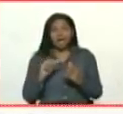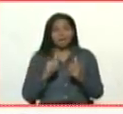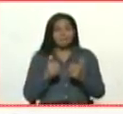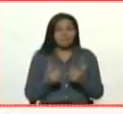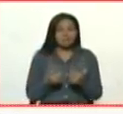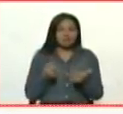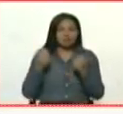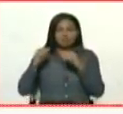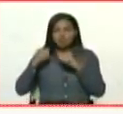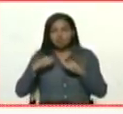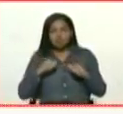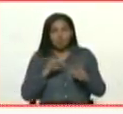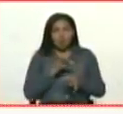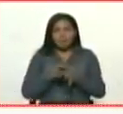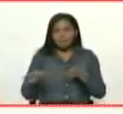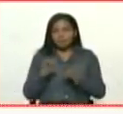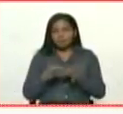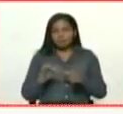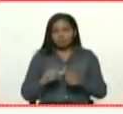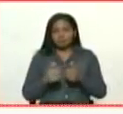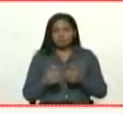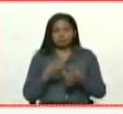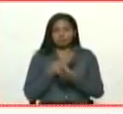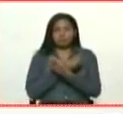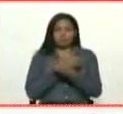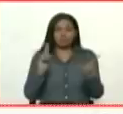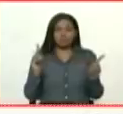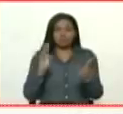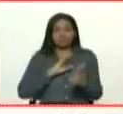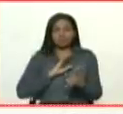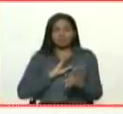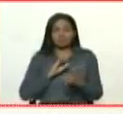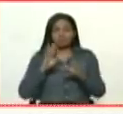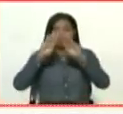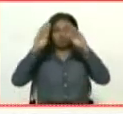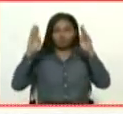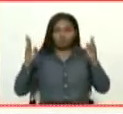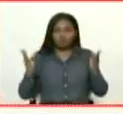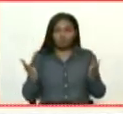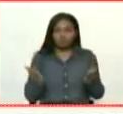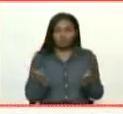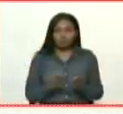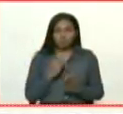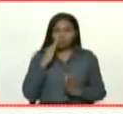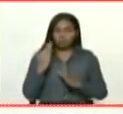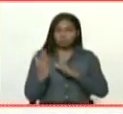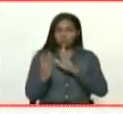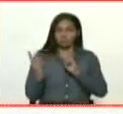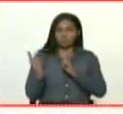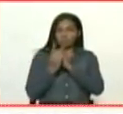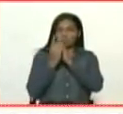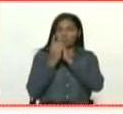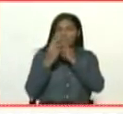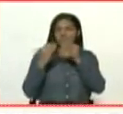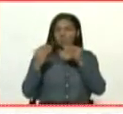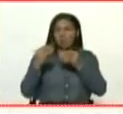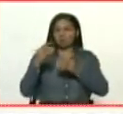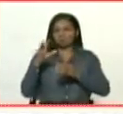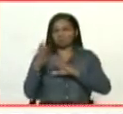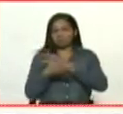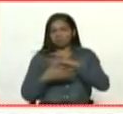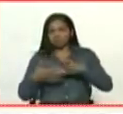de criptomonedas que democraticen el mundo frente a tanta barbarie